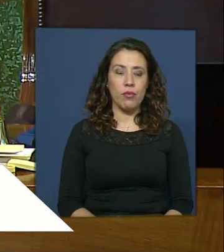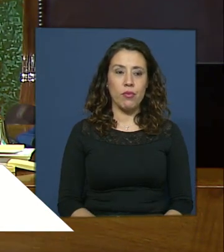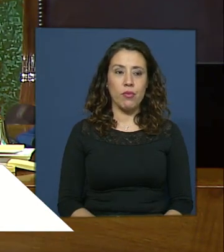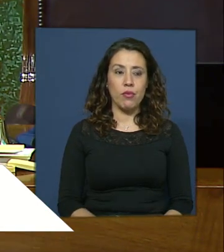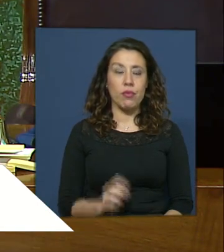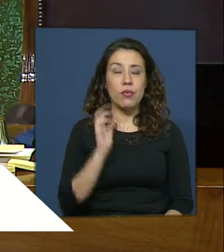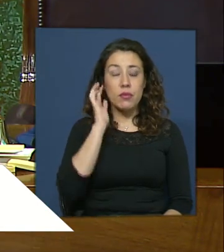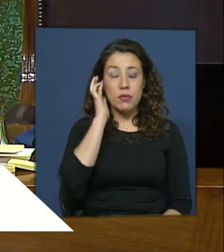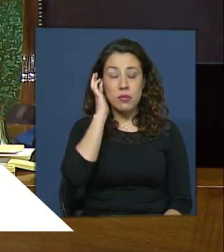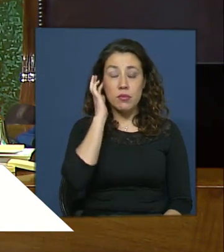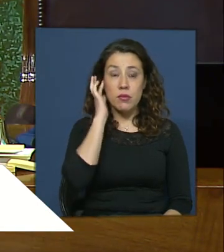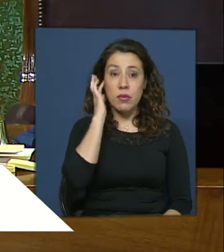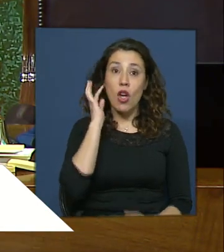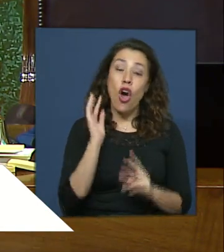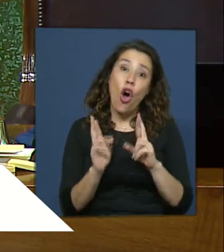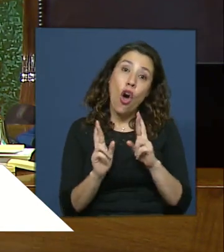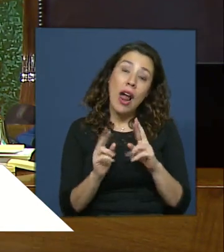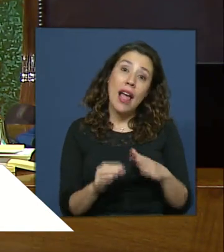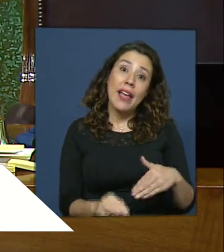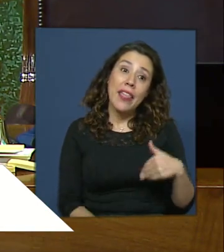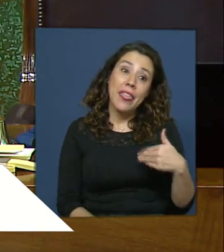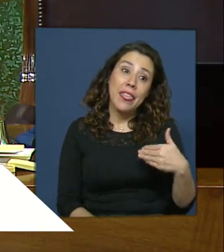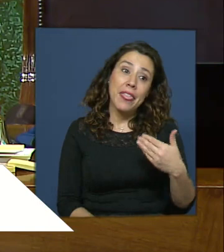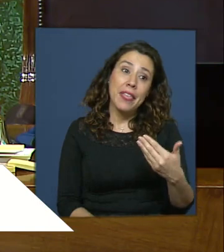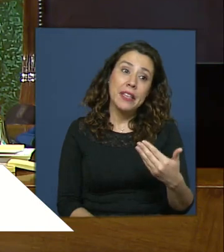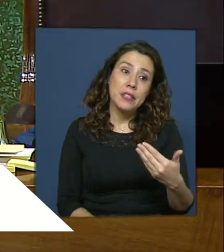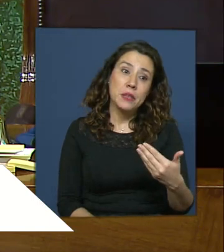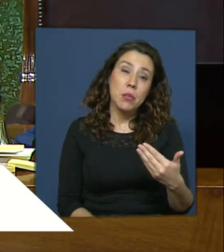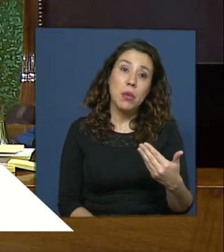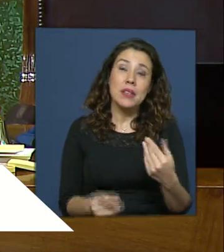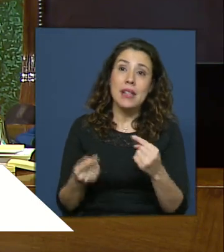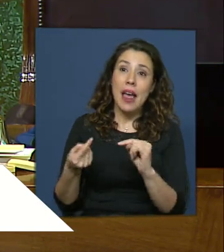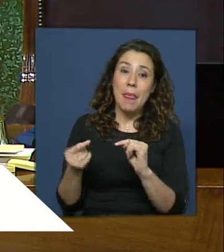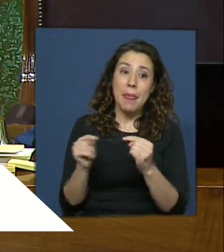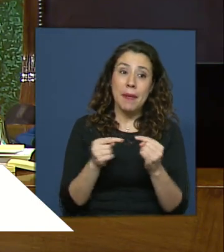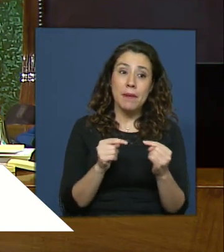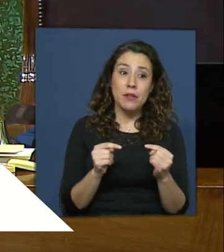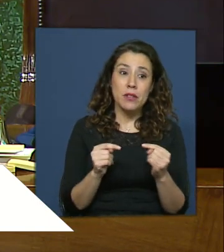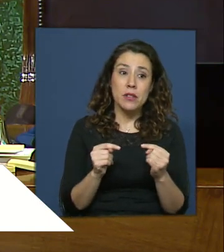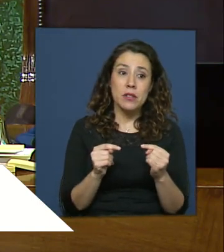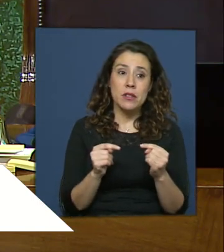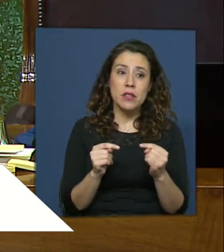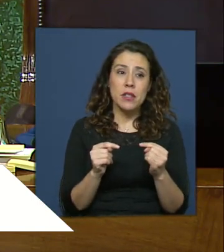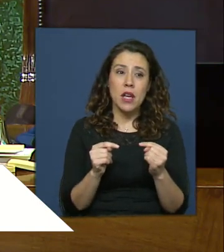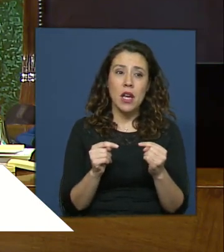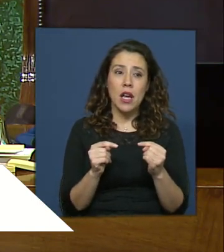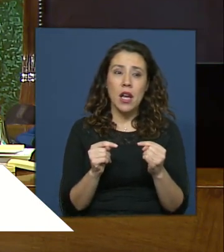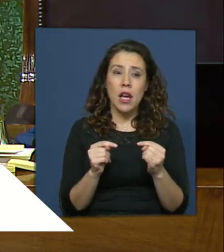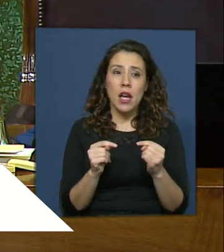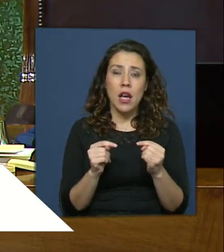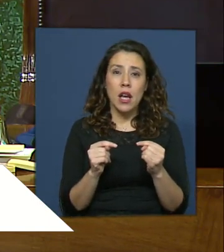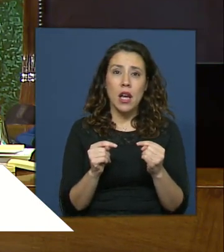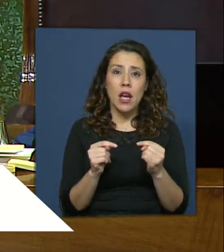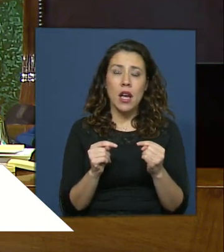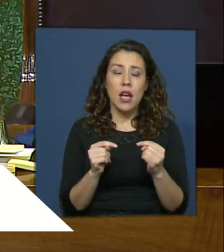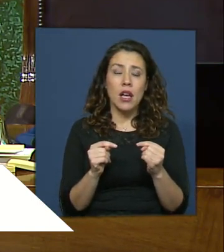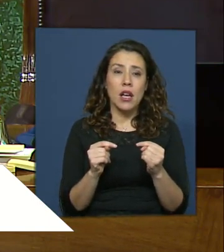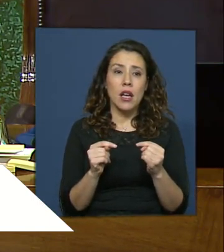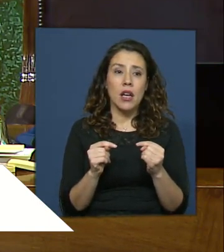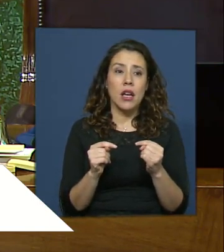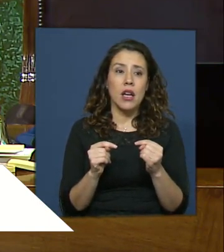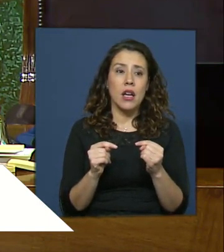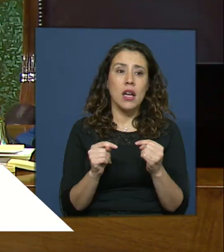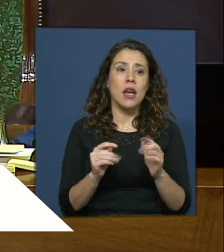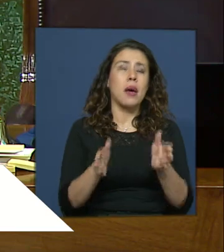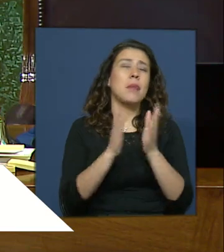que en lo sucesivo, discusiones sí. respectivas... Acusar a un diputado de asesino aquí en la sala, presidente,